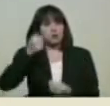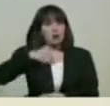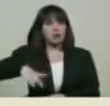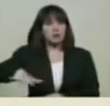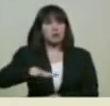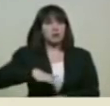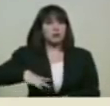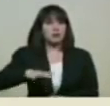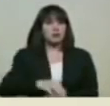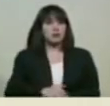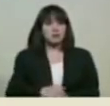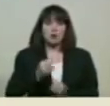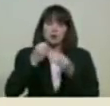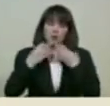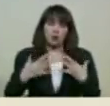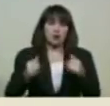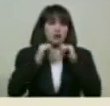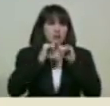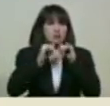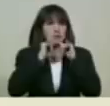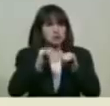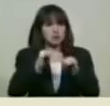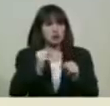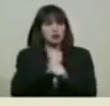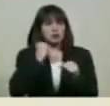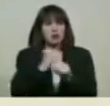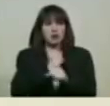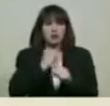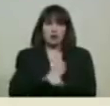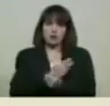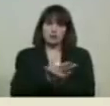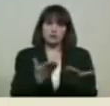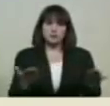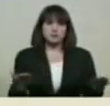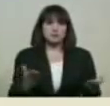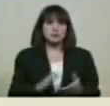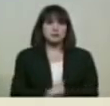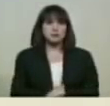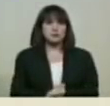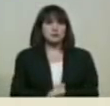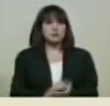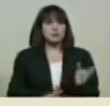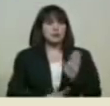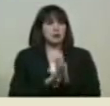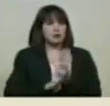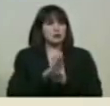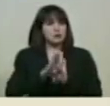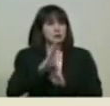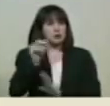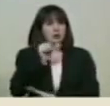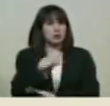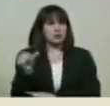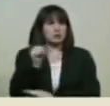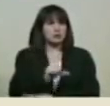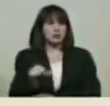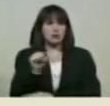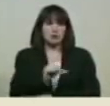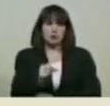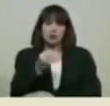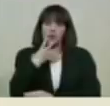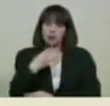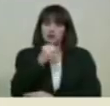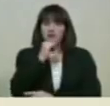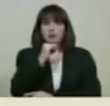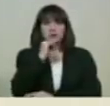que fueron buenas noticias de jornadas de trabajo, no solamente durante el desarrollo de la semana, sino también los buenos